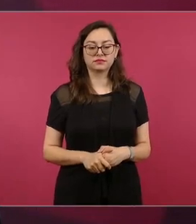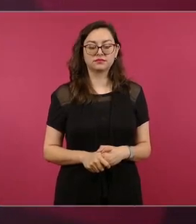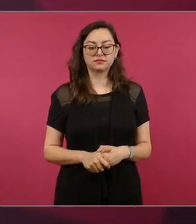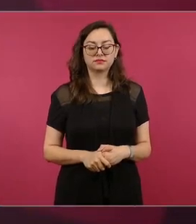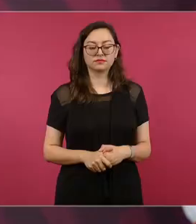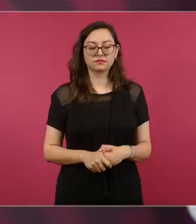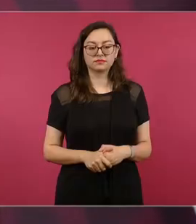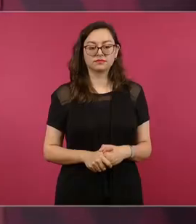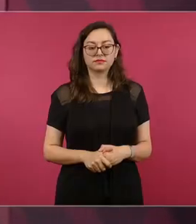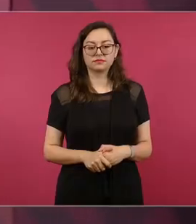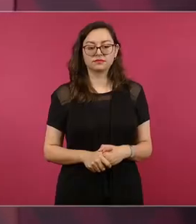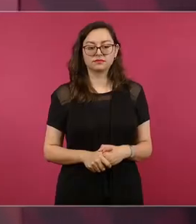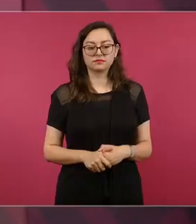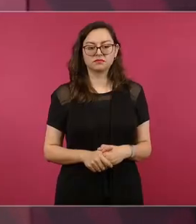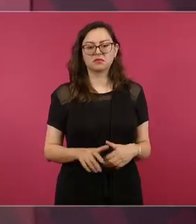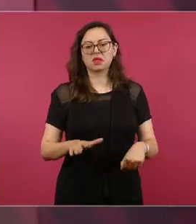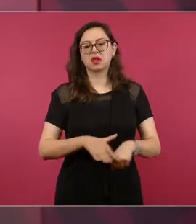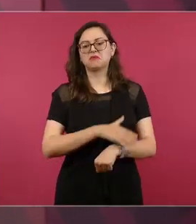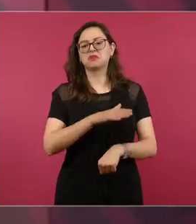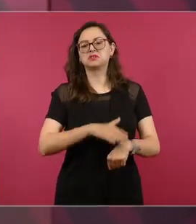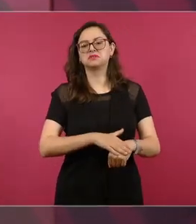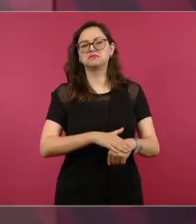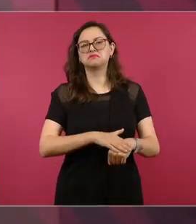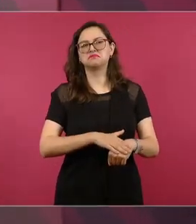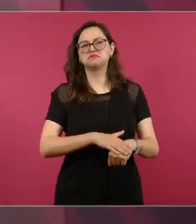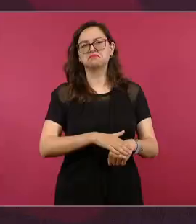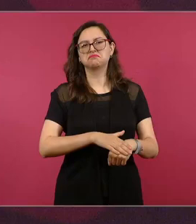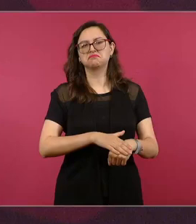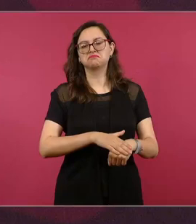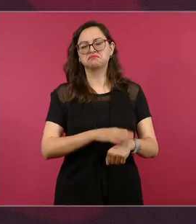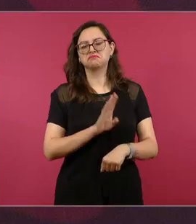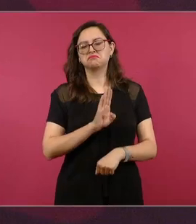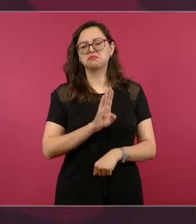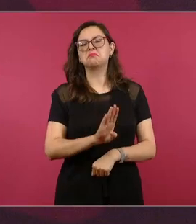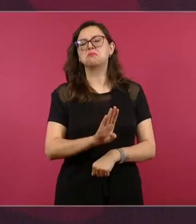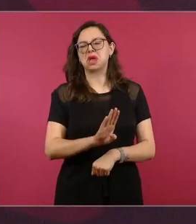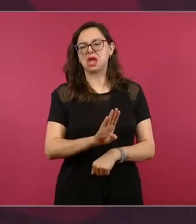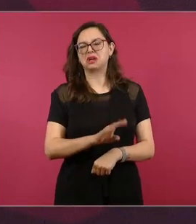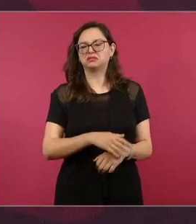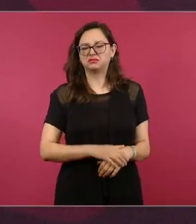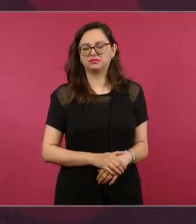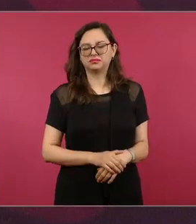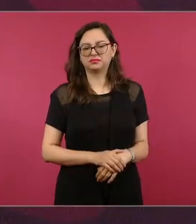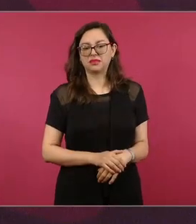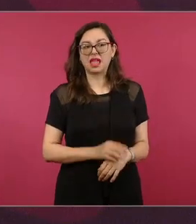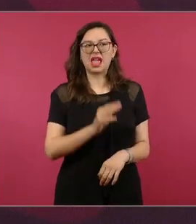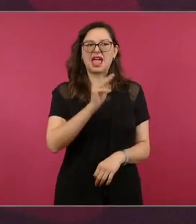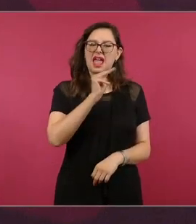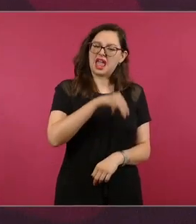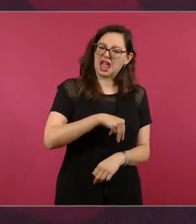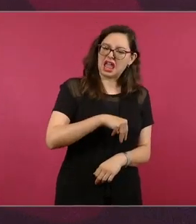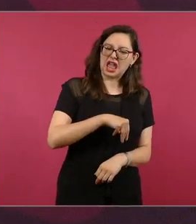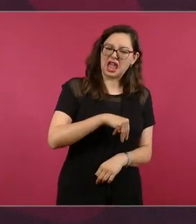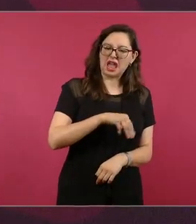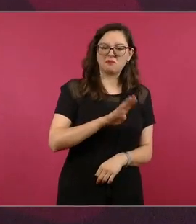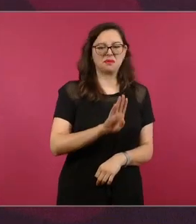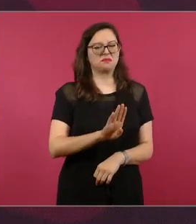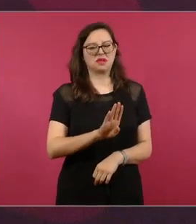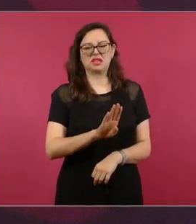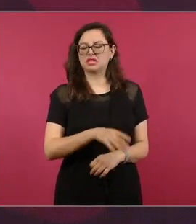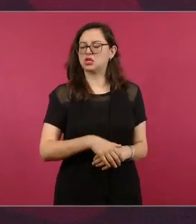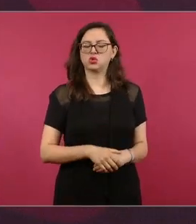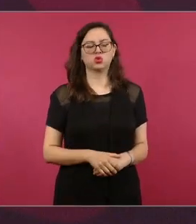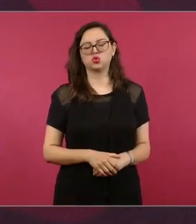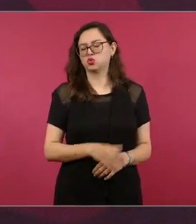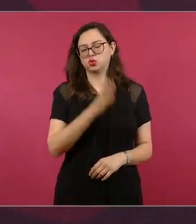B no se les puede poner MB ¿se acuerdan cómo